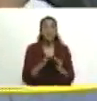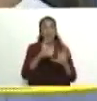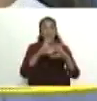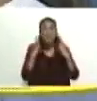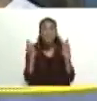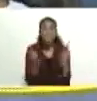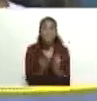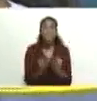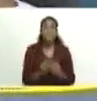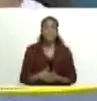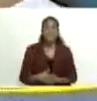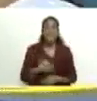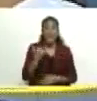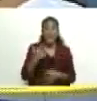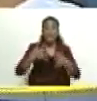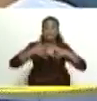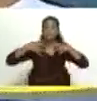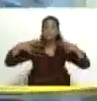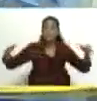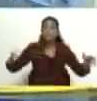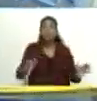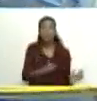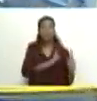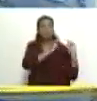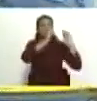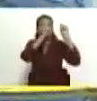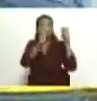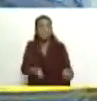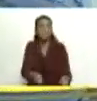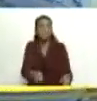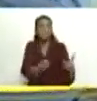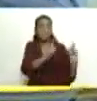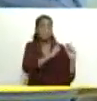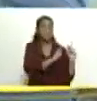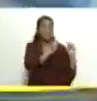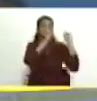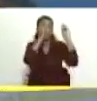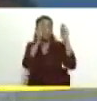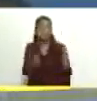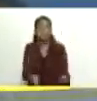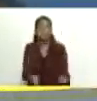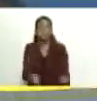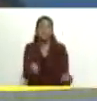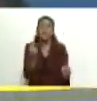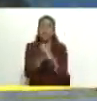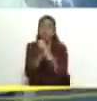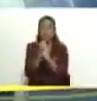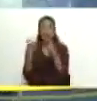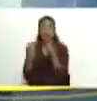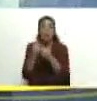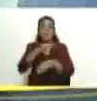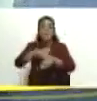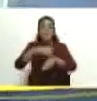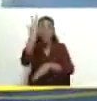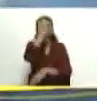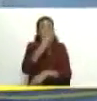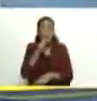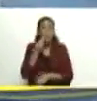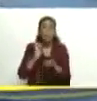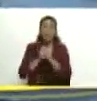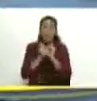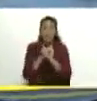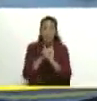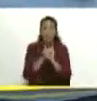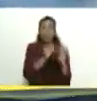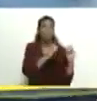familia, a nuestra población, que es bastante numerosa. Te encargo a ti, Mervin Maldonado. ¿Tú conoces a Mervin? Sí, claro, hemos trabajado juntos. El ministro de la Juventud y del Deporte, además,